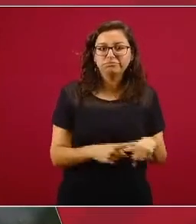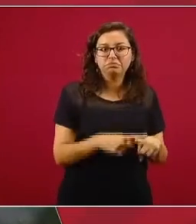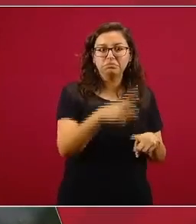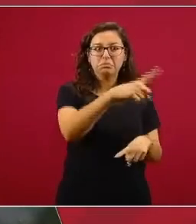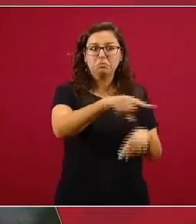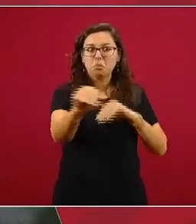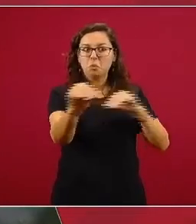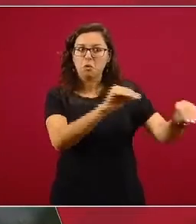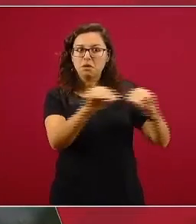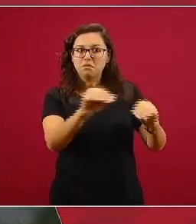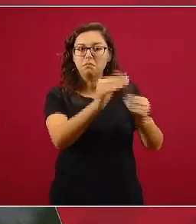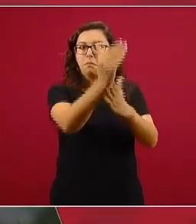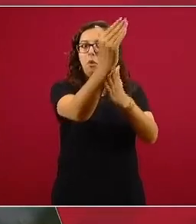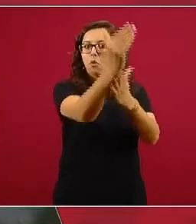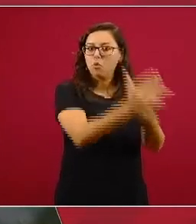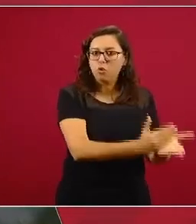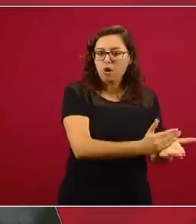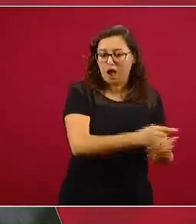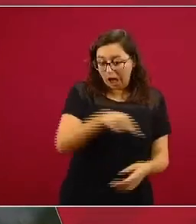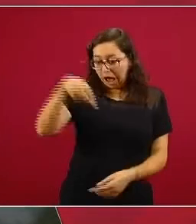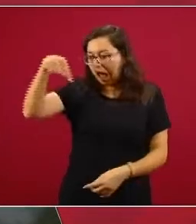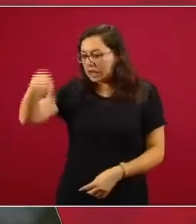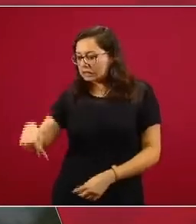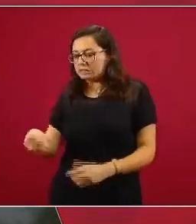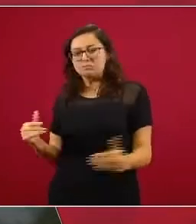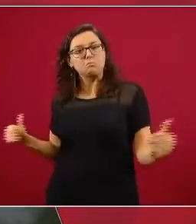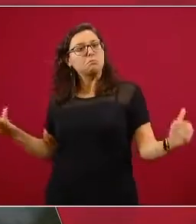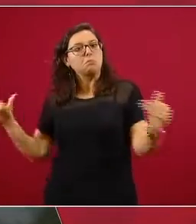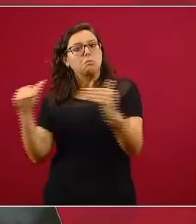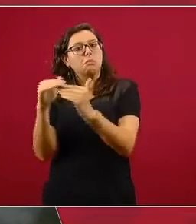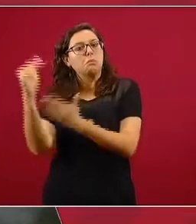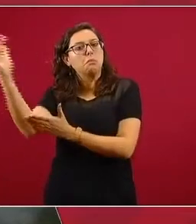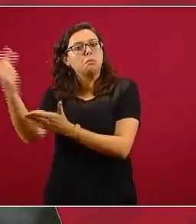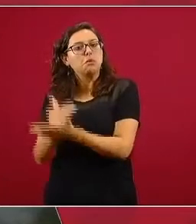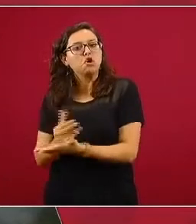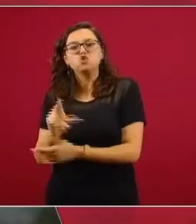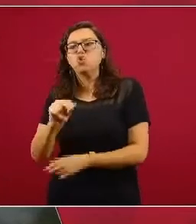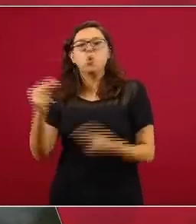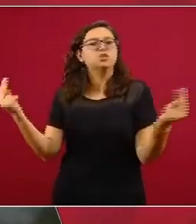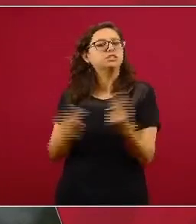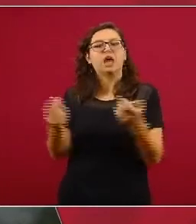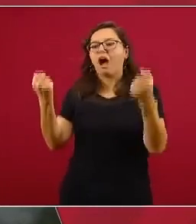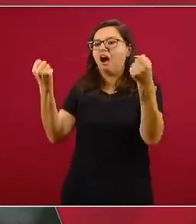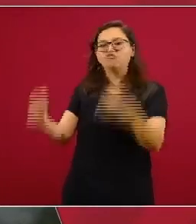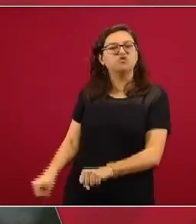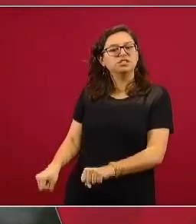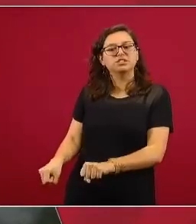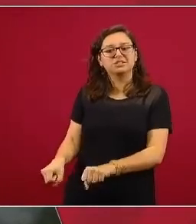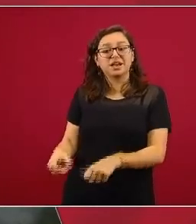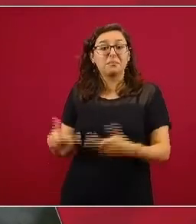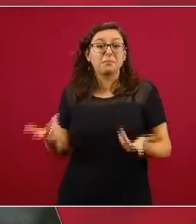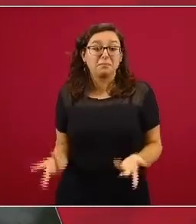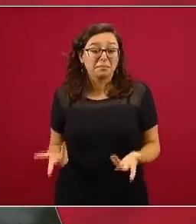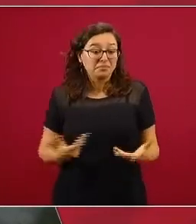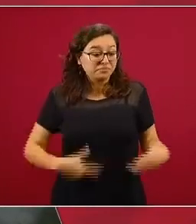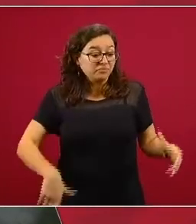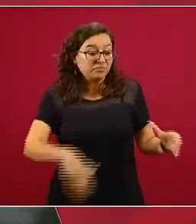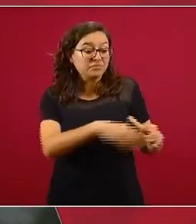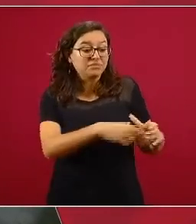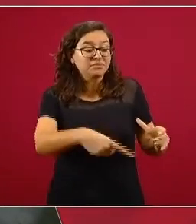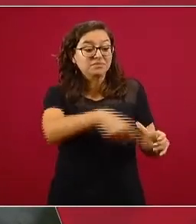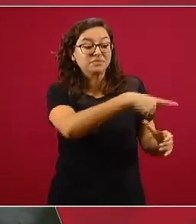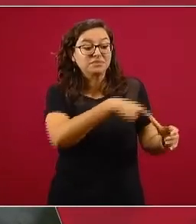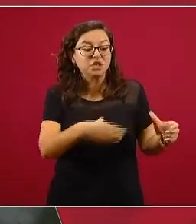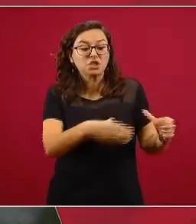redujo la movilidad. Este pequeño núcleo de la población que pareciera no visualizar esto, desconoce o